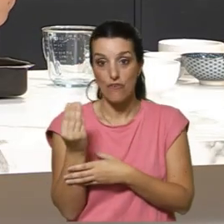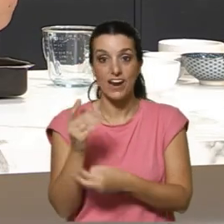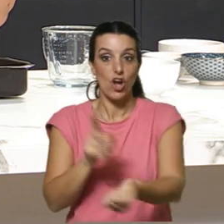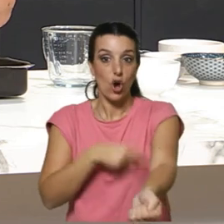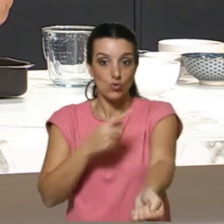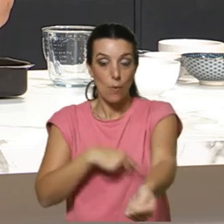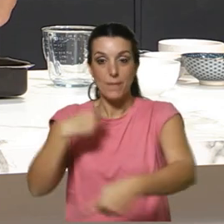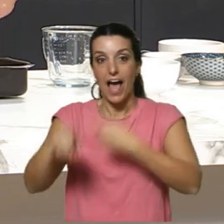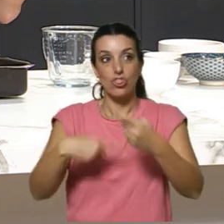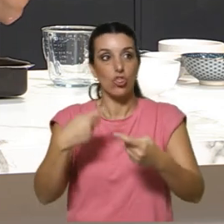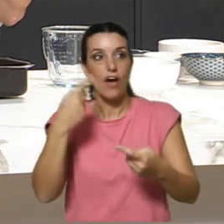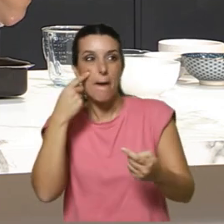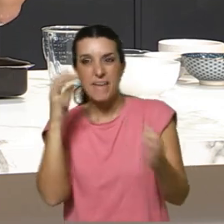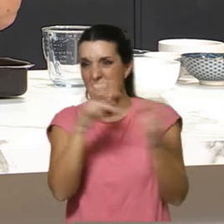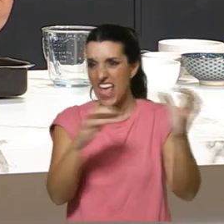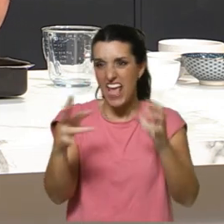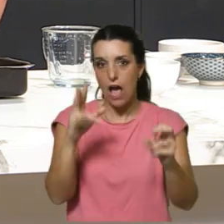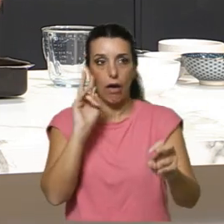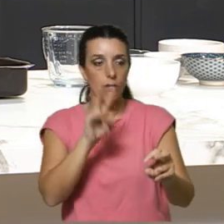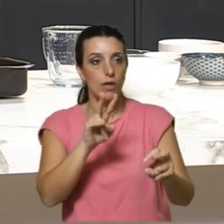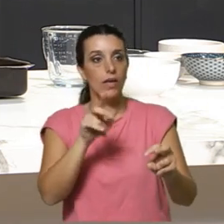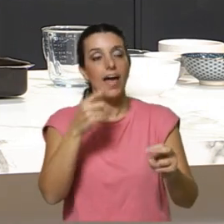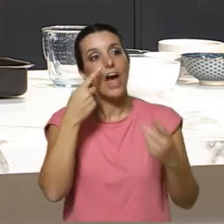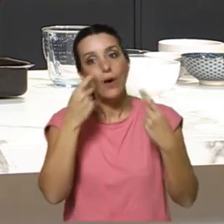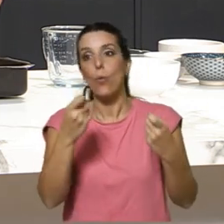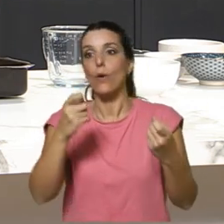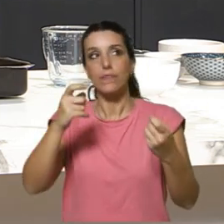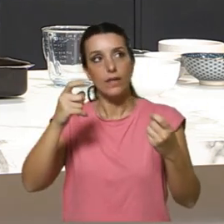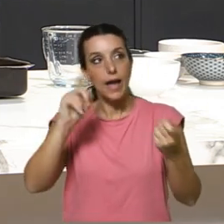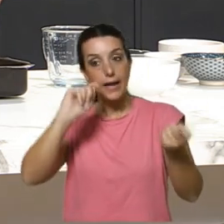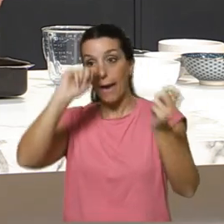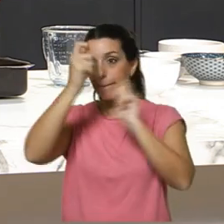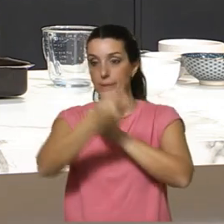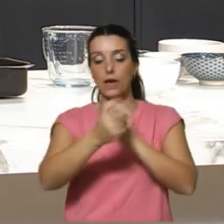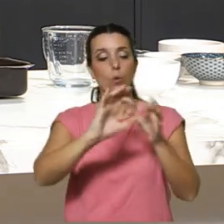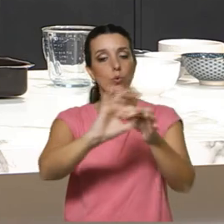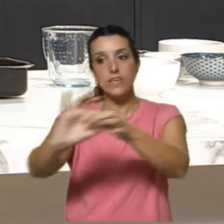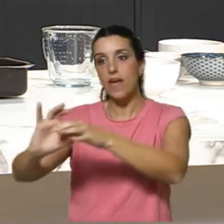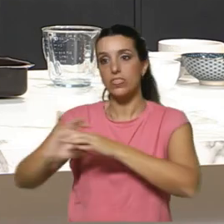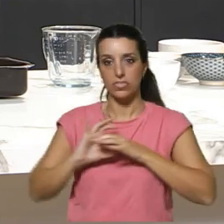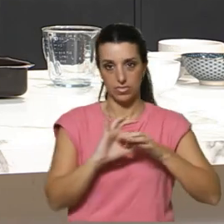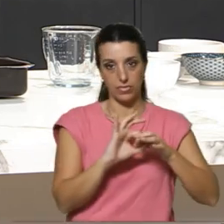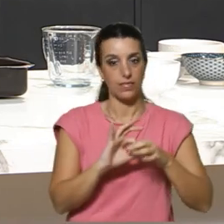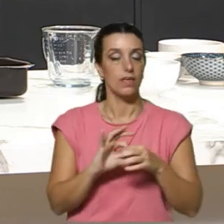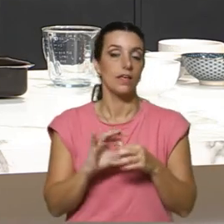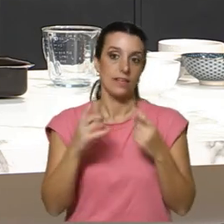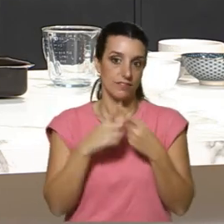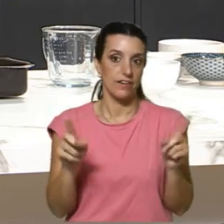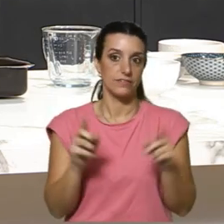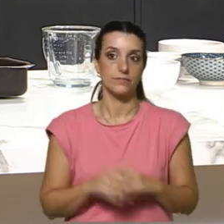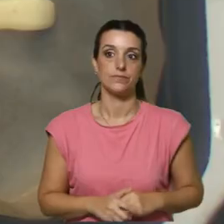acostumbrados a ver pelea, ven este tipo de cosas, ven unidad en la sociedad a través del cariño que él despertaba también, ¿no? Y eso es muy